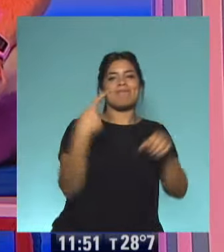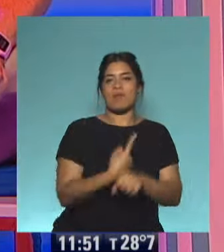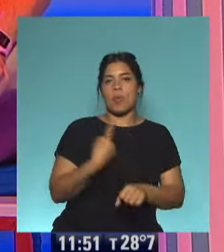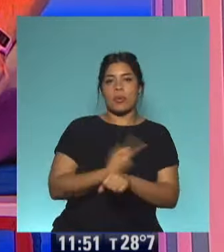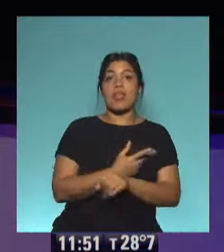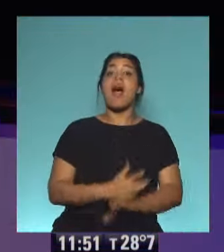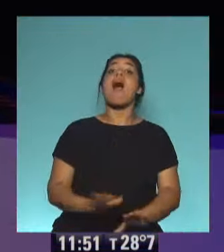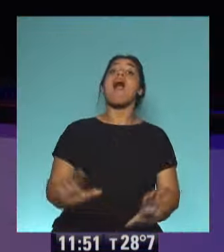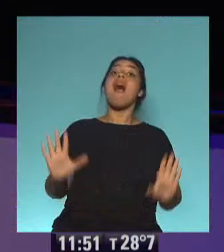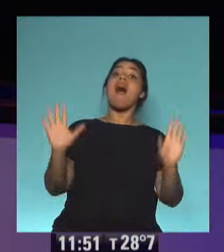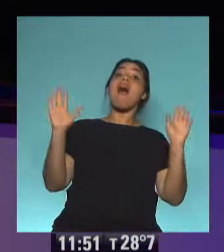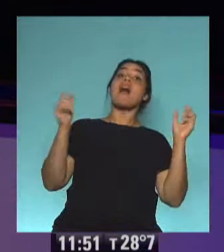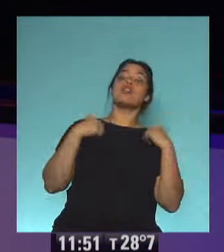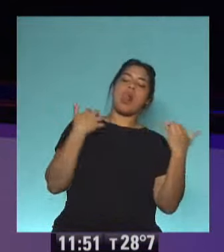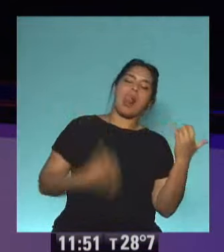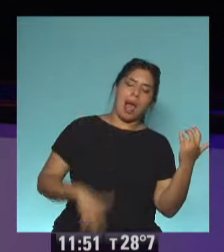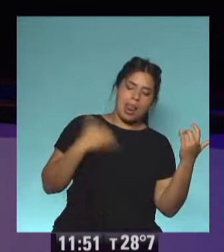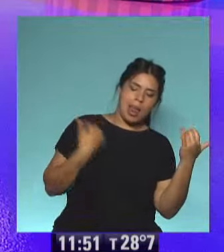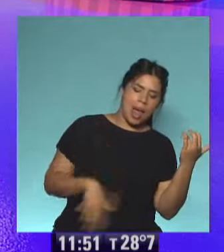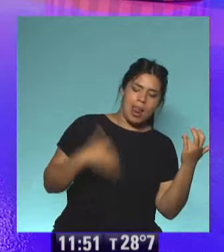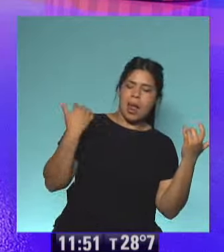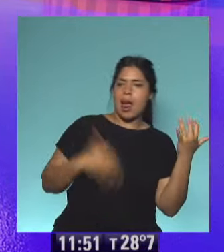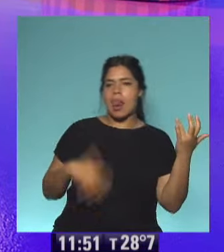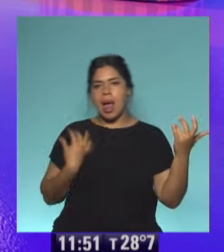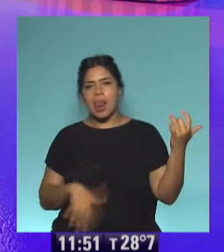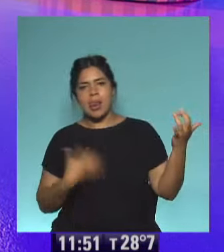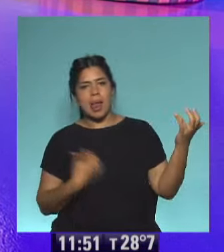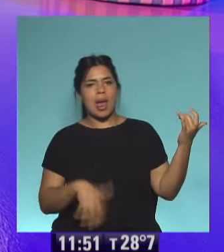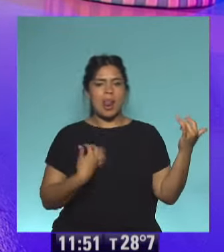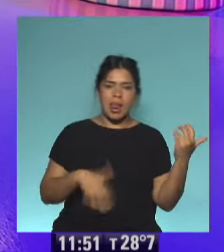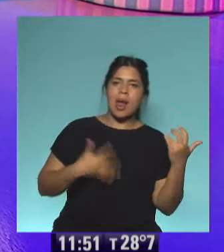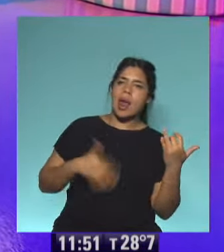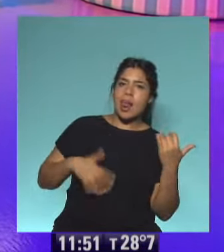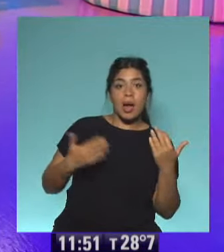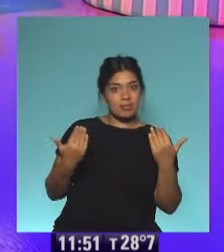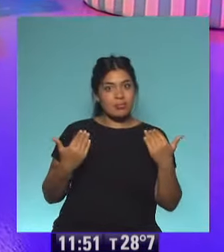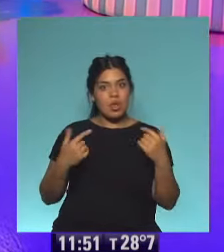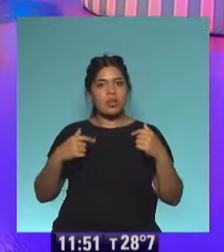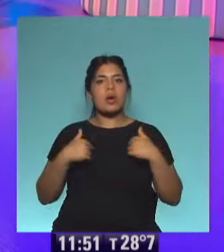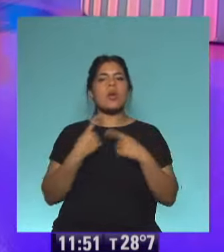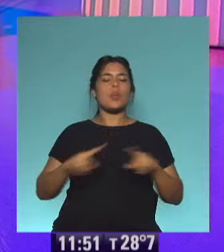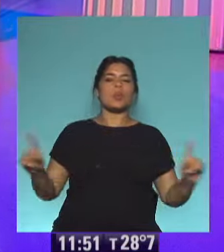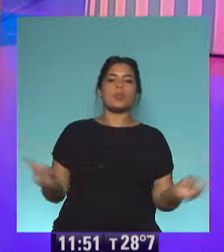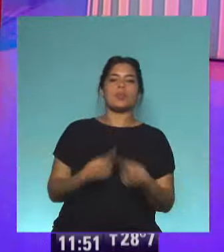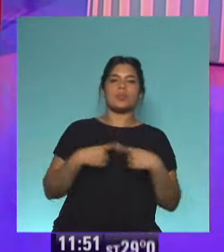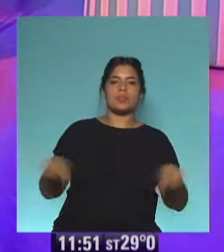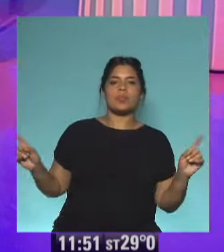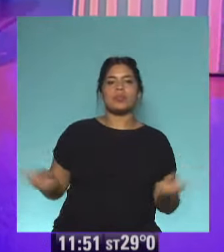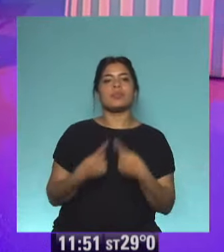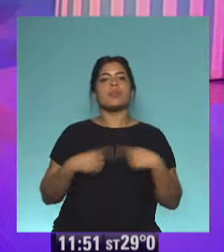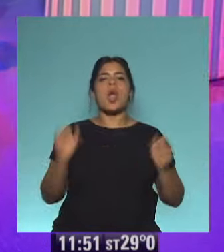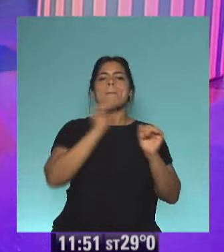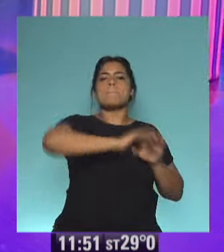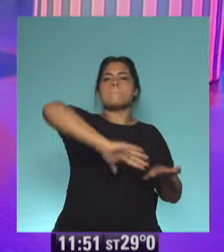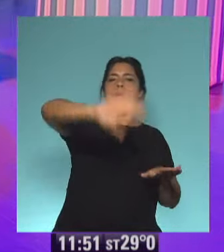caja y la empiezo a bagualear. Mi raza reza que pedirá allá en el monte